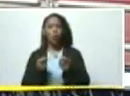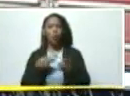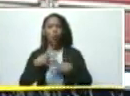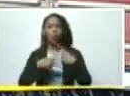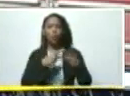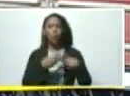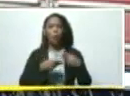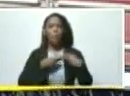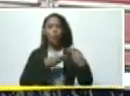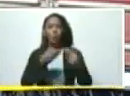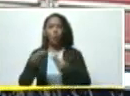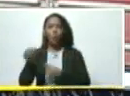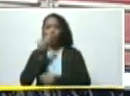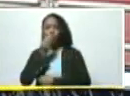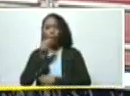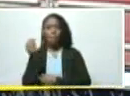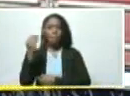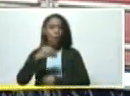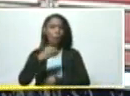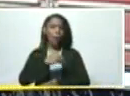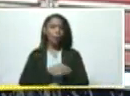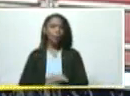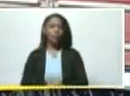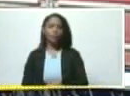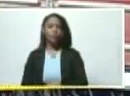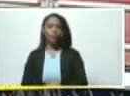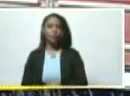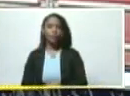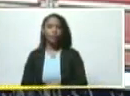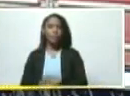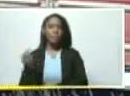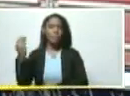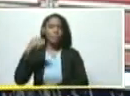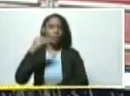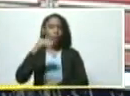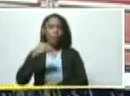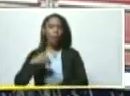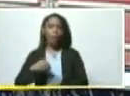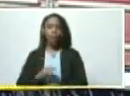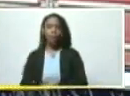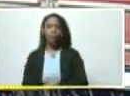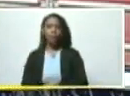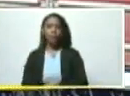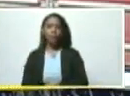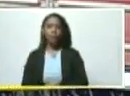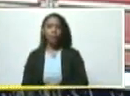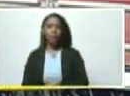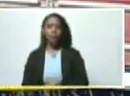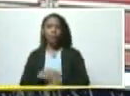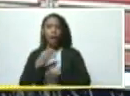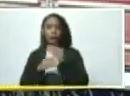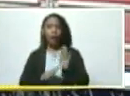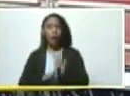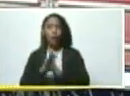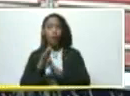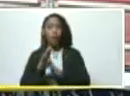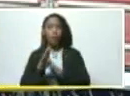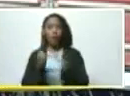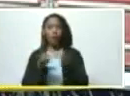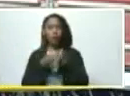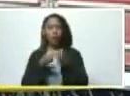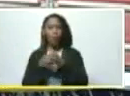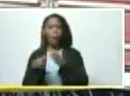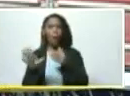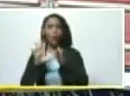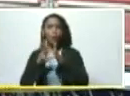procesos de distribución alimentaria. Cada vez más, combatir el surgimiento de mafias que se